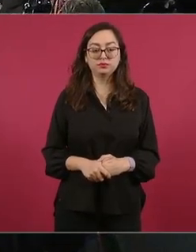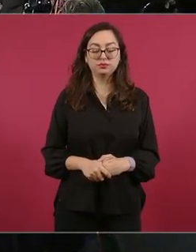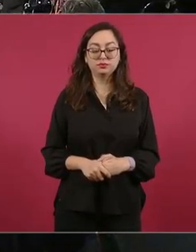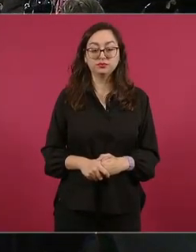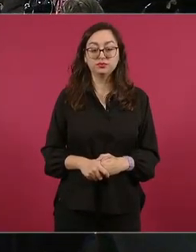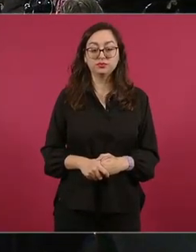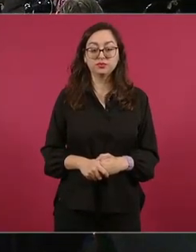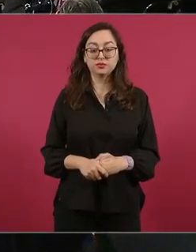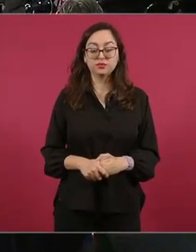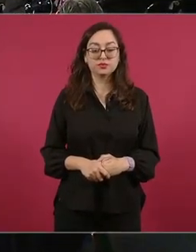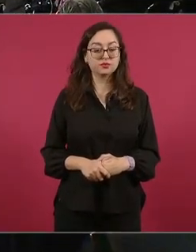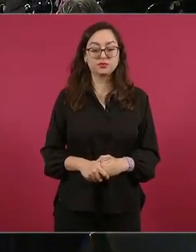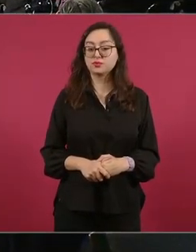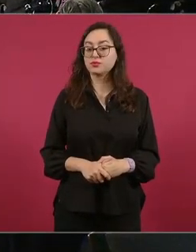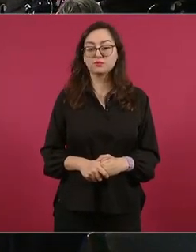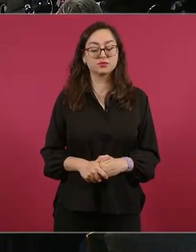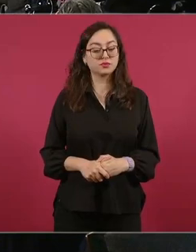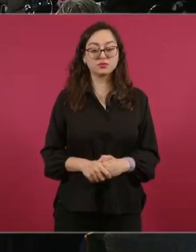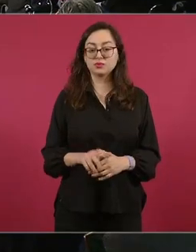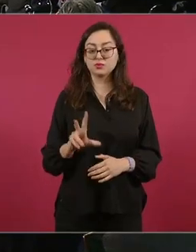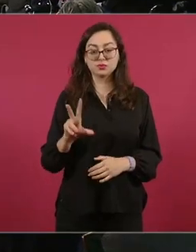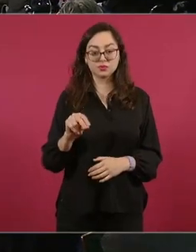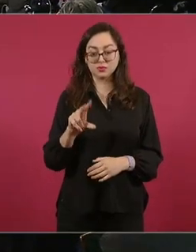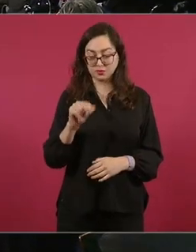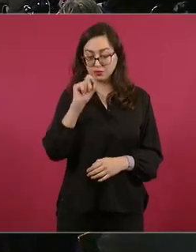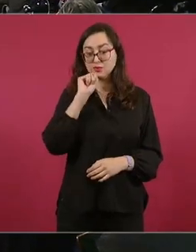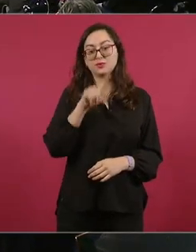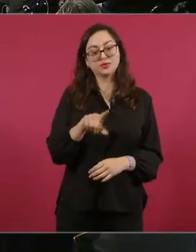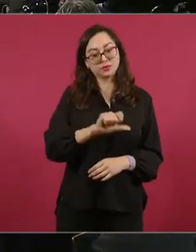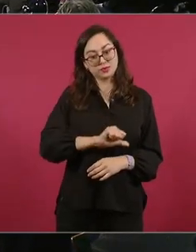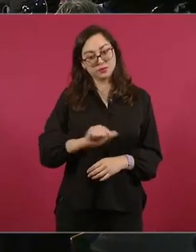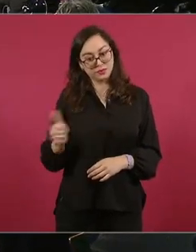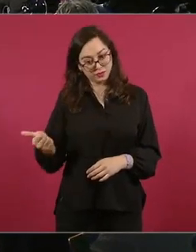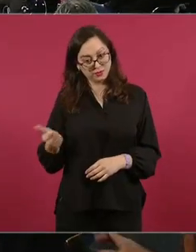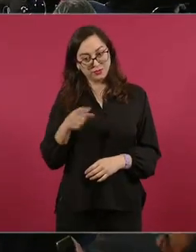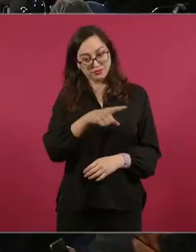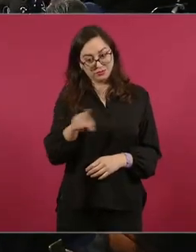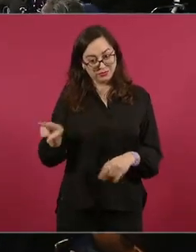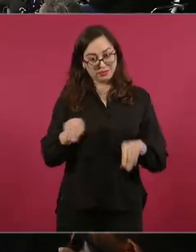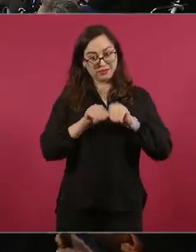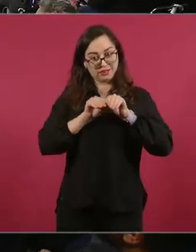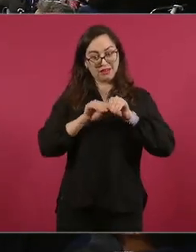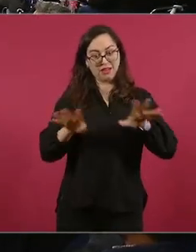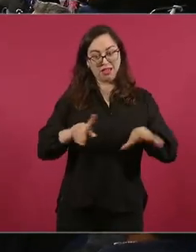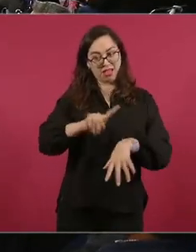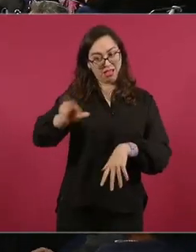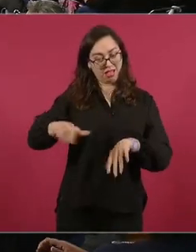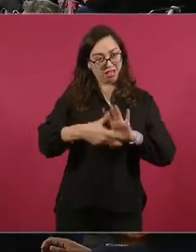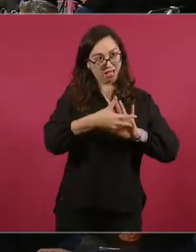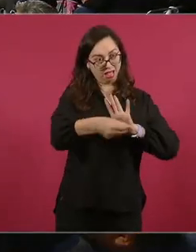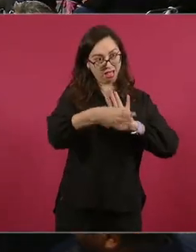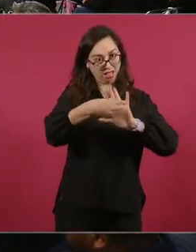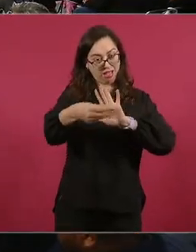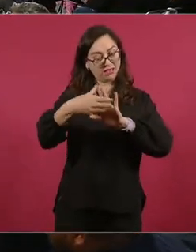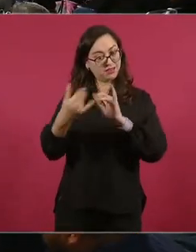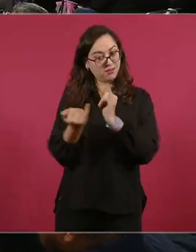no, no, pero estamos hablando también de lo otro, de cómo ya ustedes han como reforma.